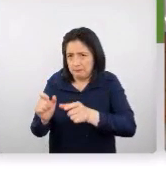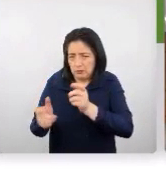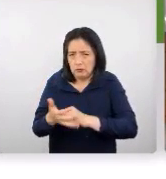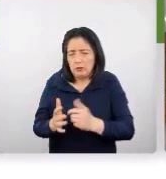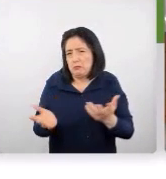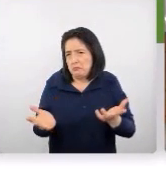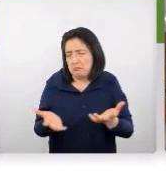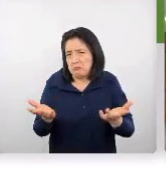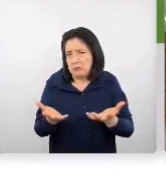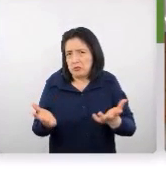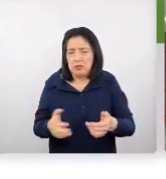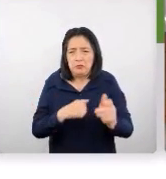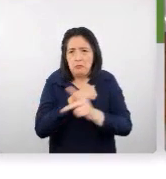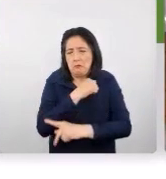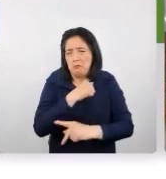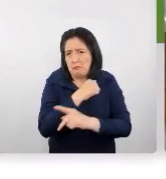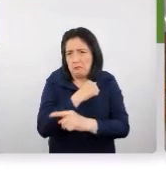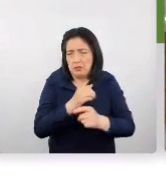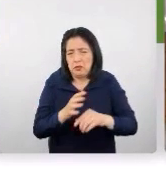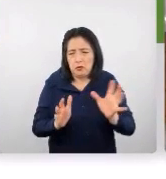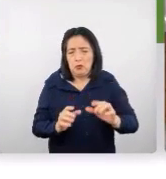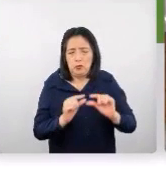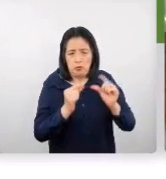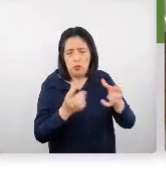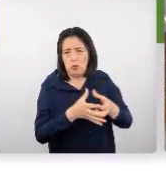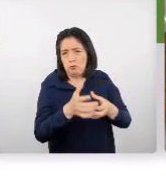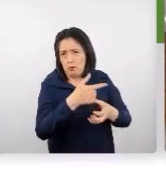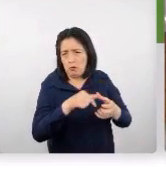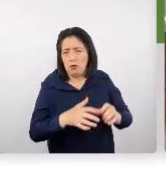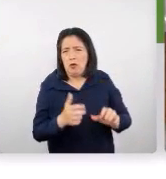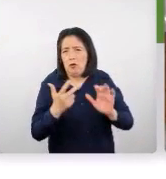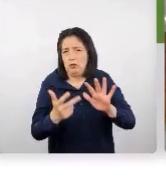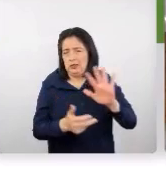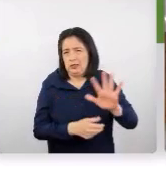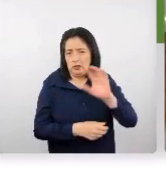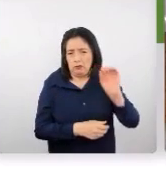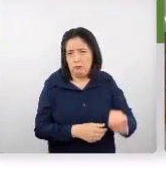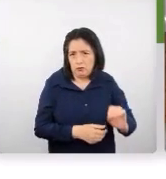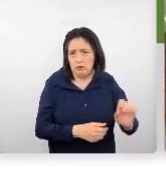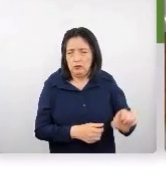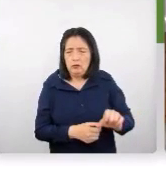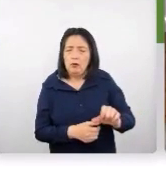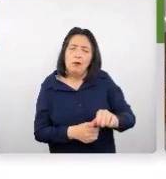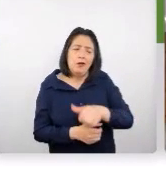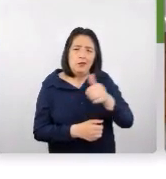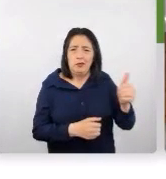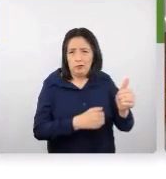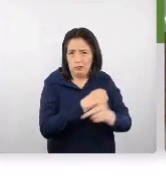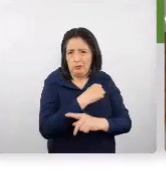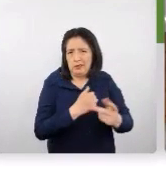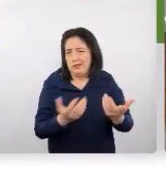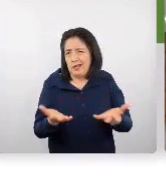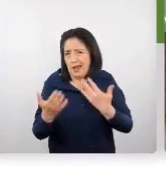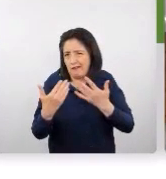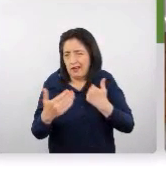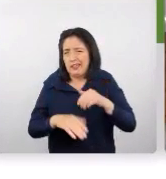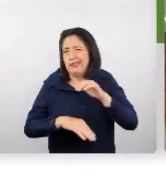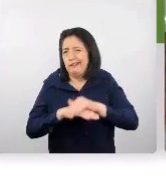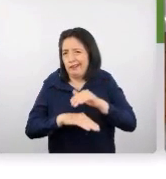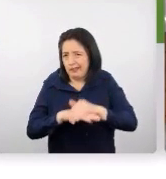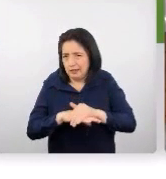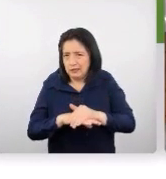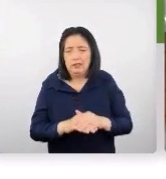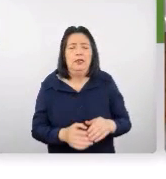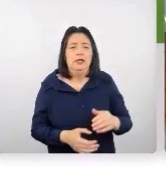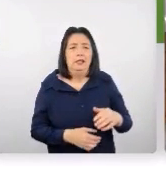ser un país o un emirato que cuenta con 85% de la población extranjera, es el inglés. El uso del día